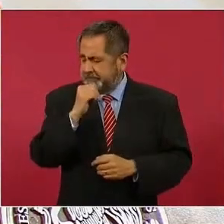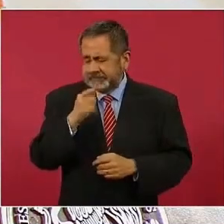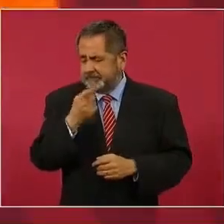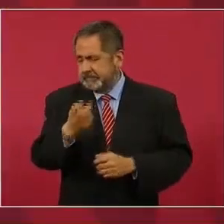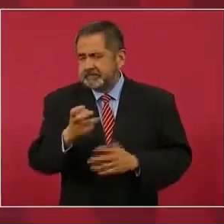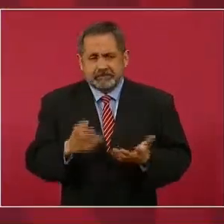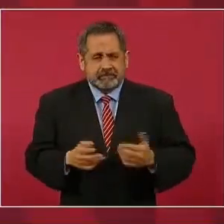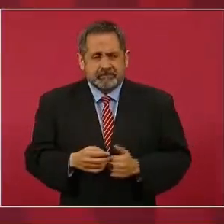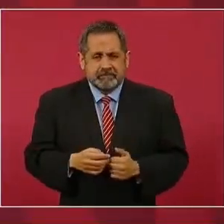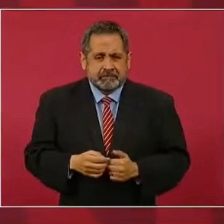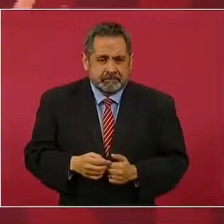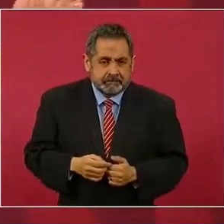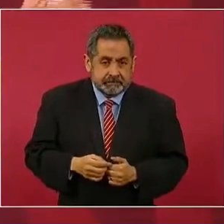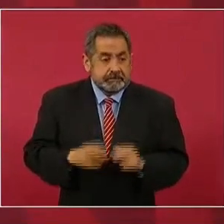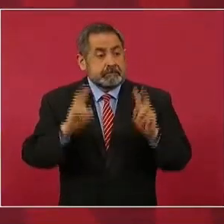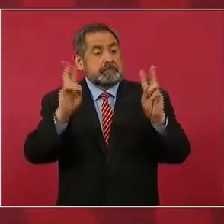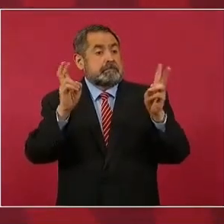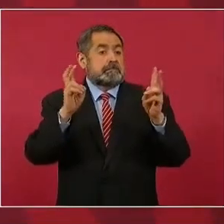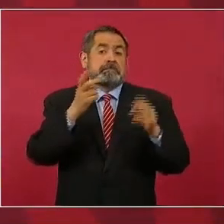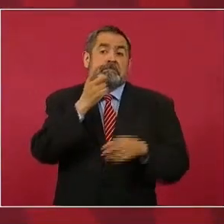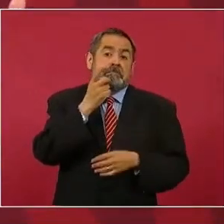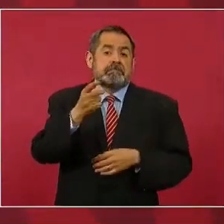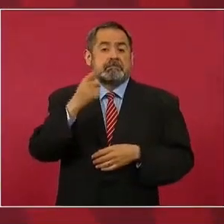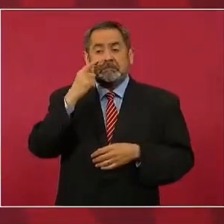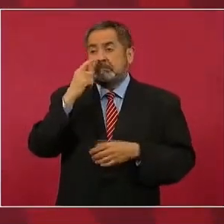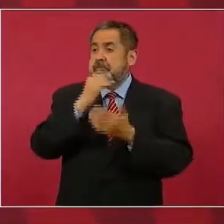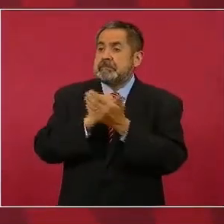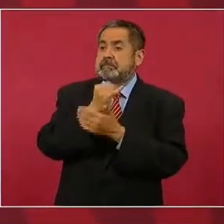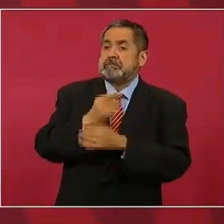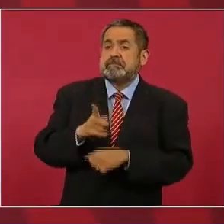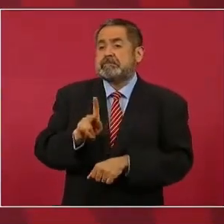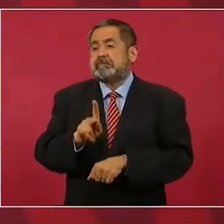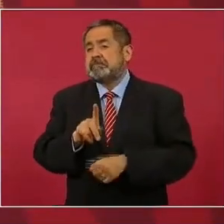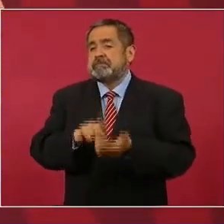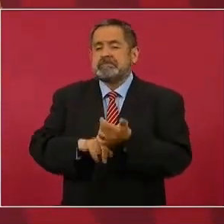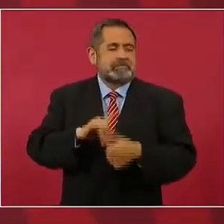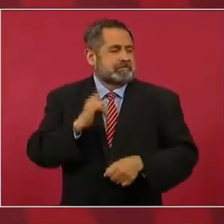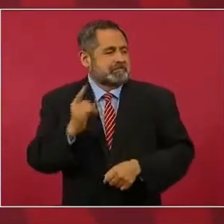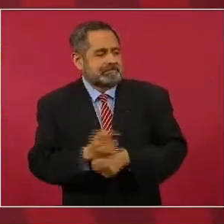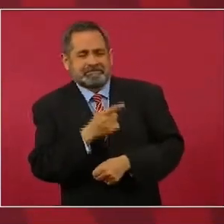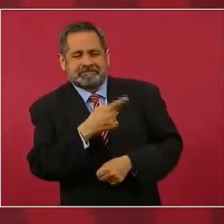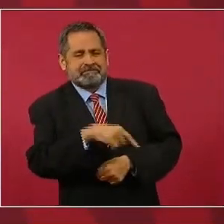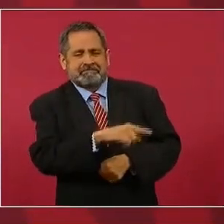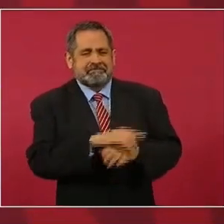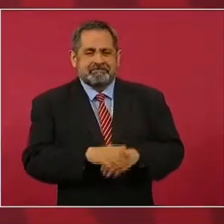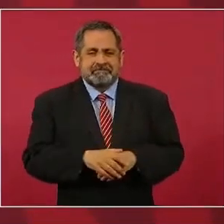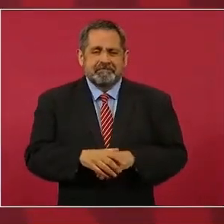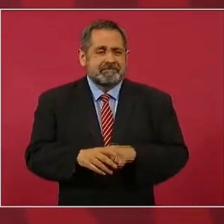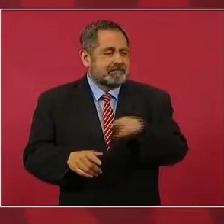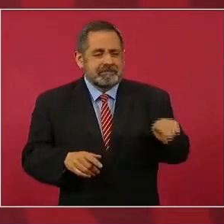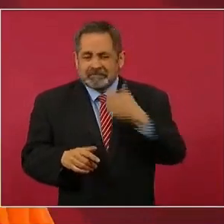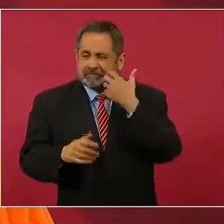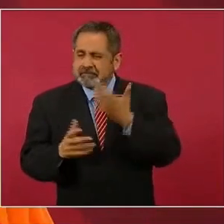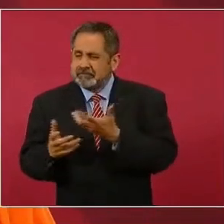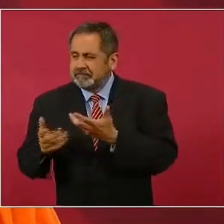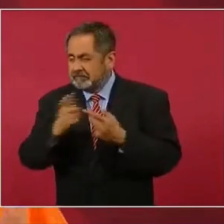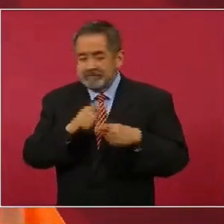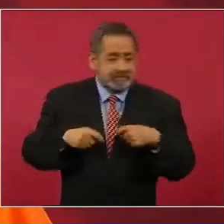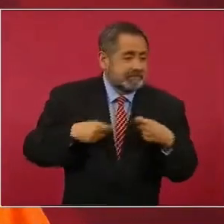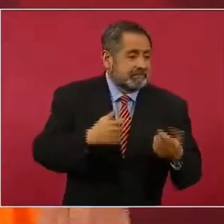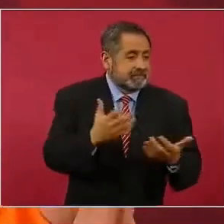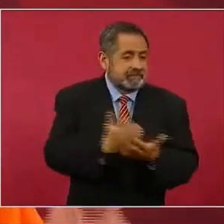entre comillas, la democracia maquillada y que todos los dados están cargados